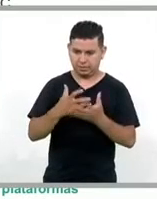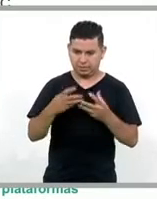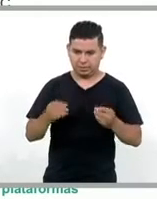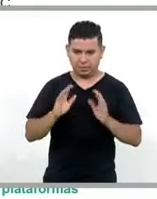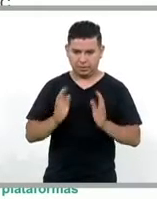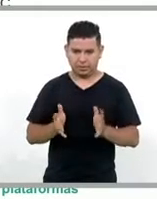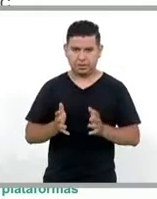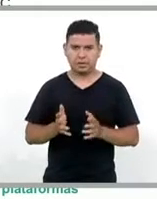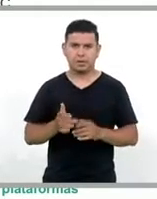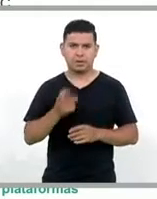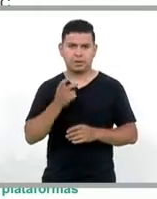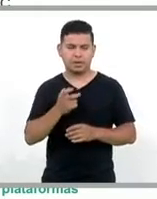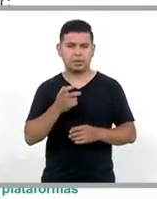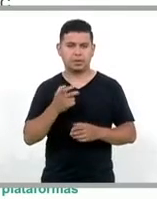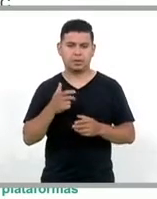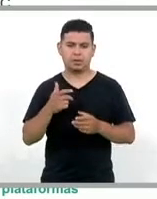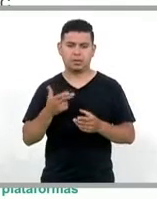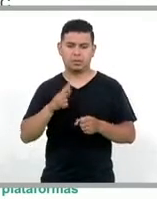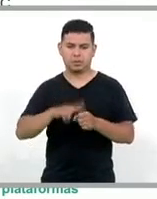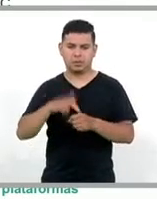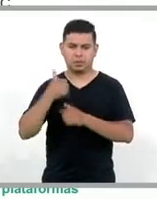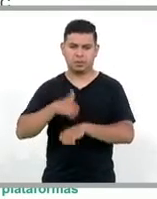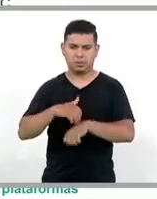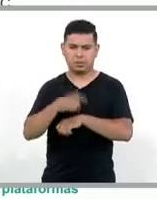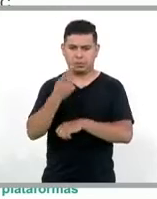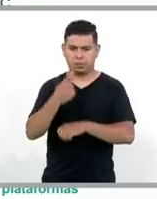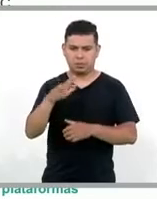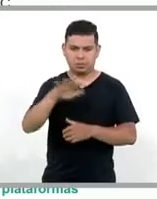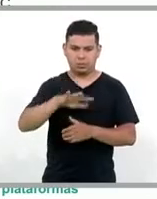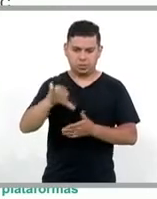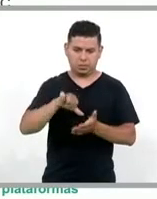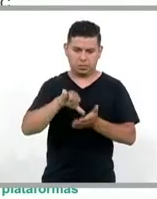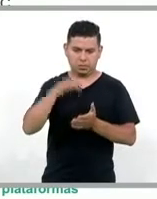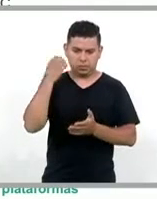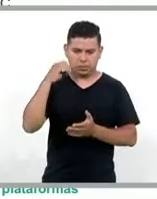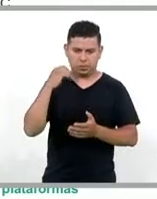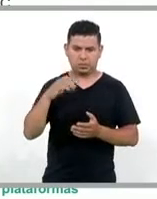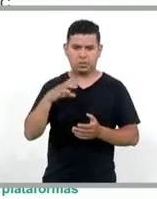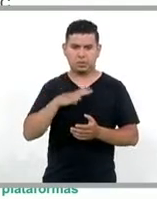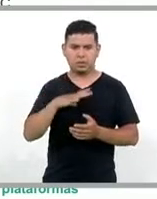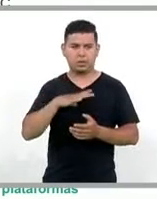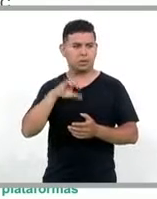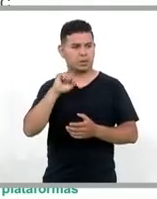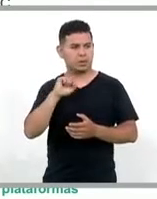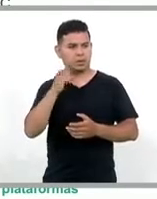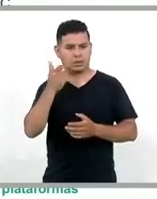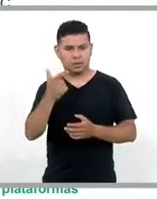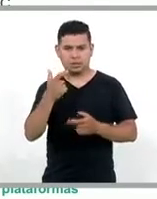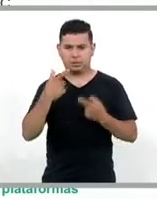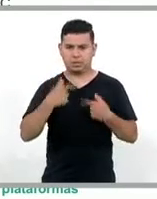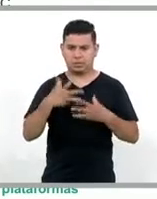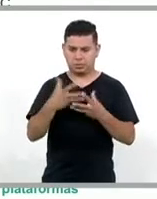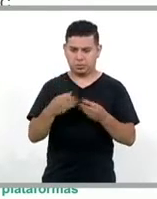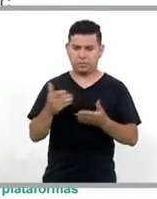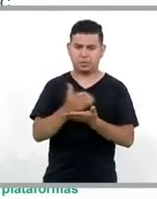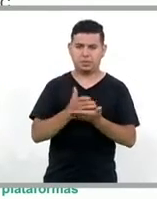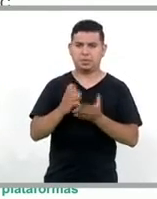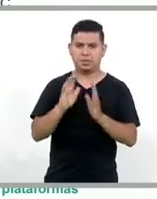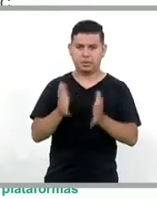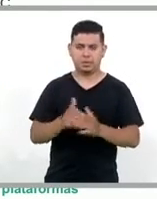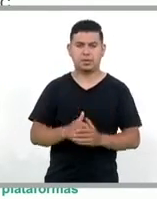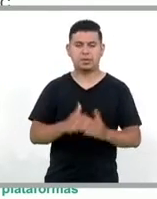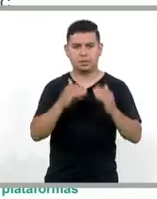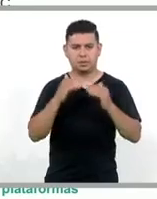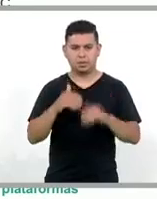tenemos en la jurisdicción número uno que son valles centrales tenemos 67 casos recuperados en la